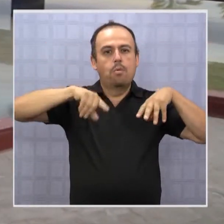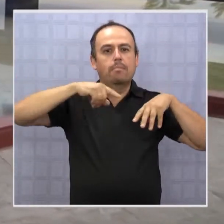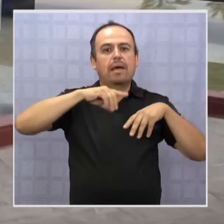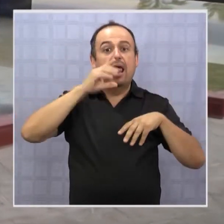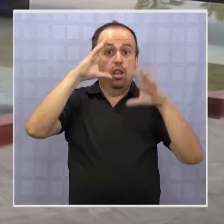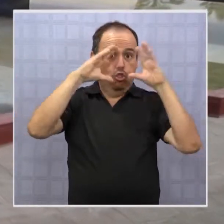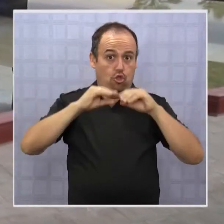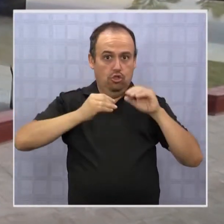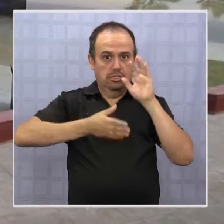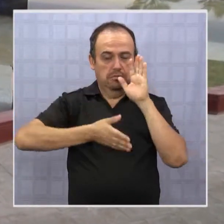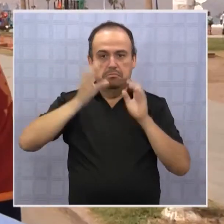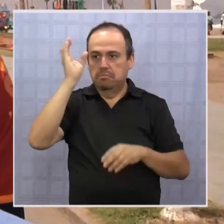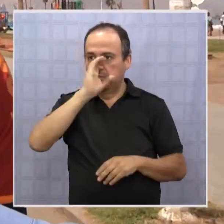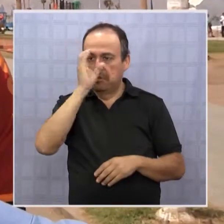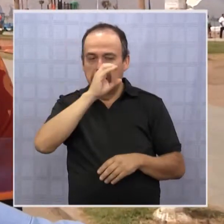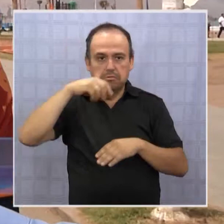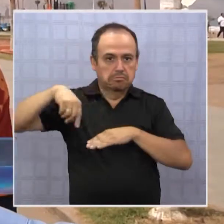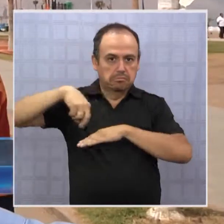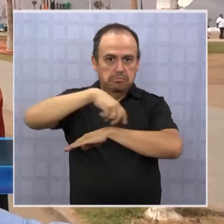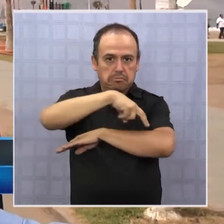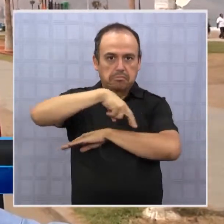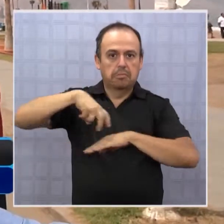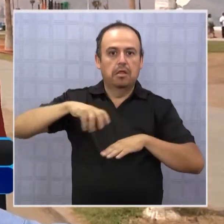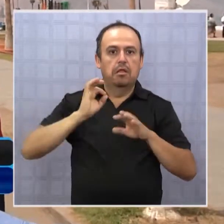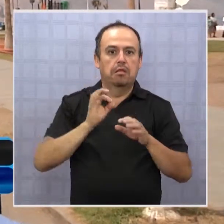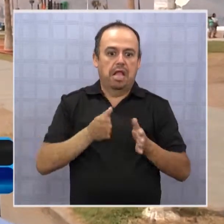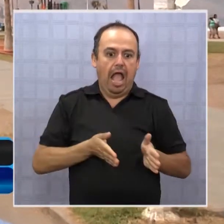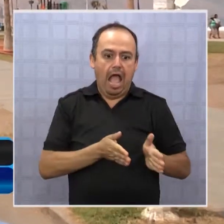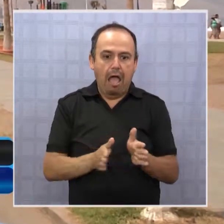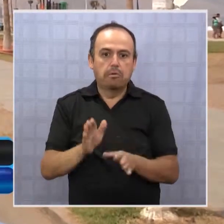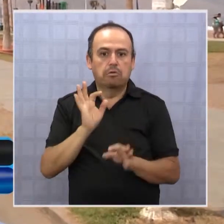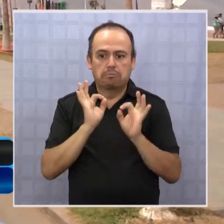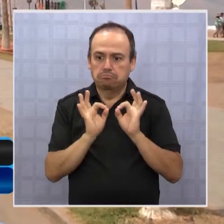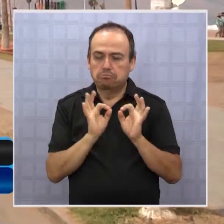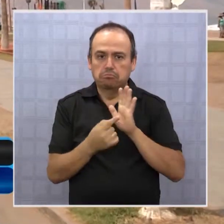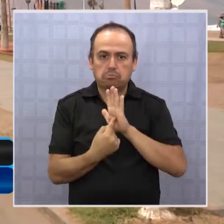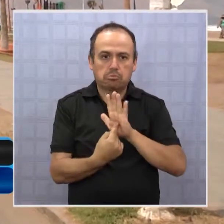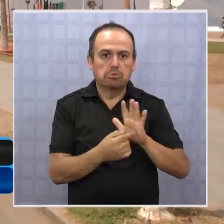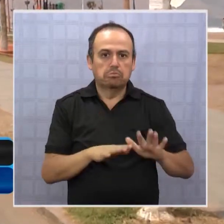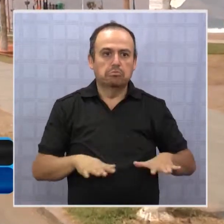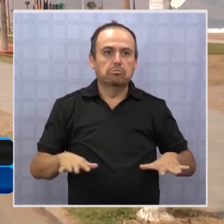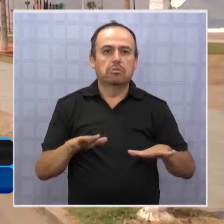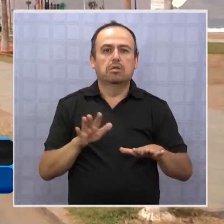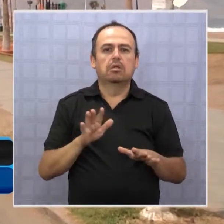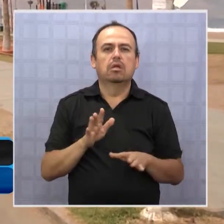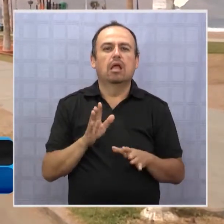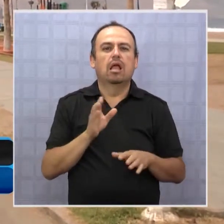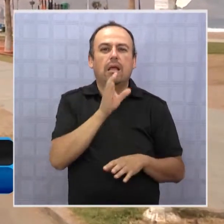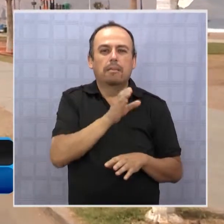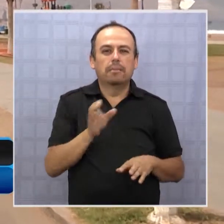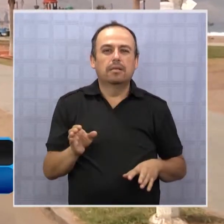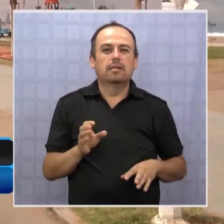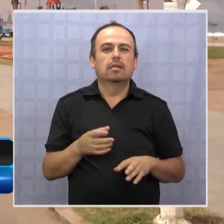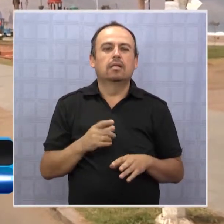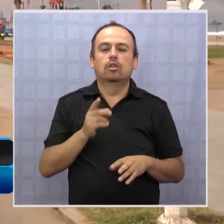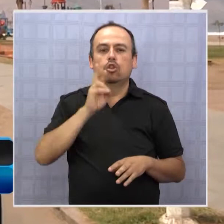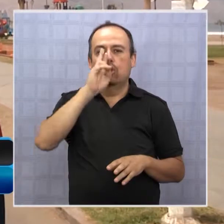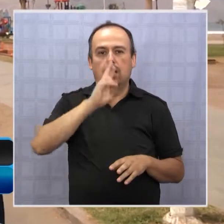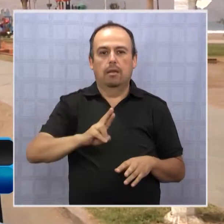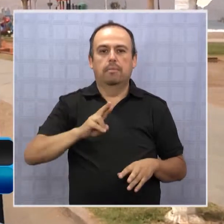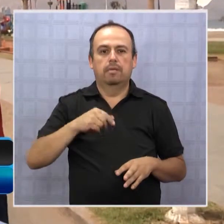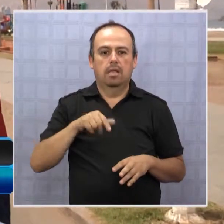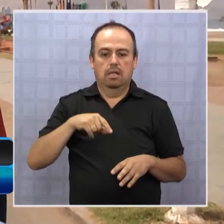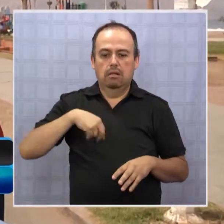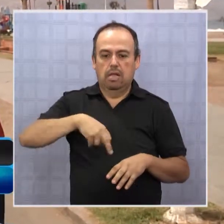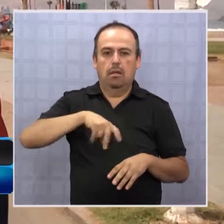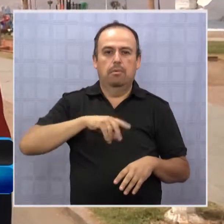en la noche, se ve muy bien, el camino está bien señalizado. Lo que sí, la gente igual no respeta mucho la ciclovía, siempre